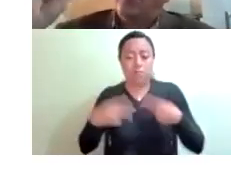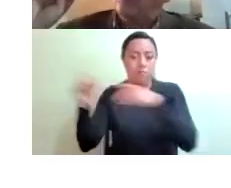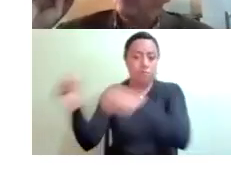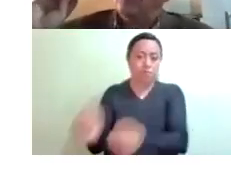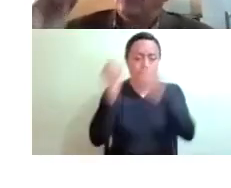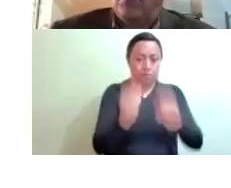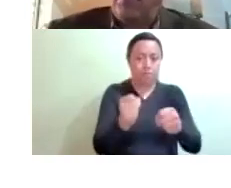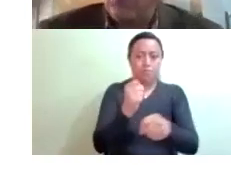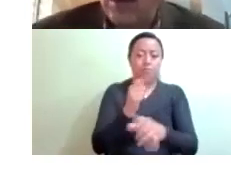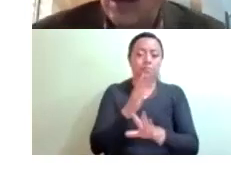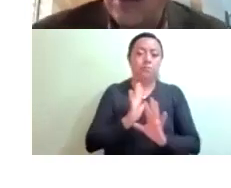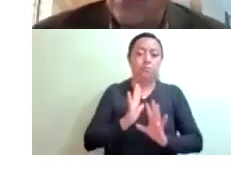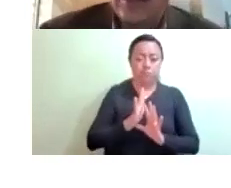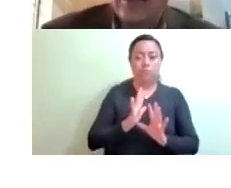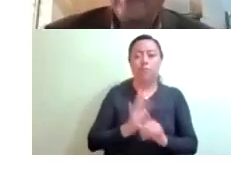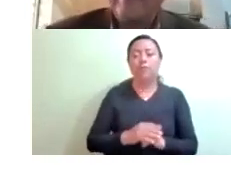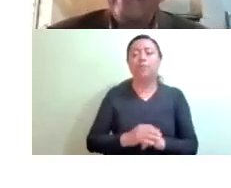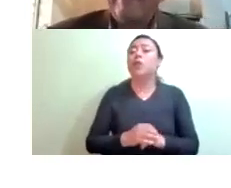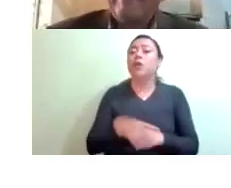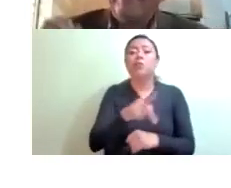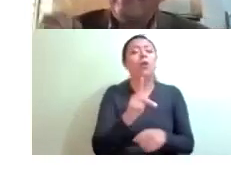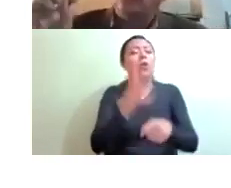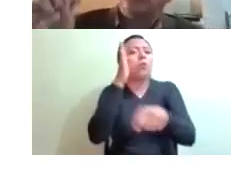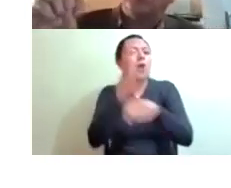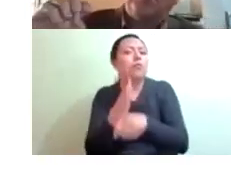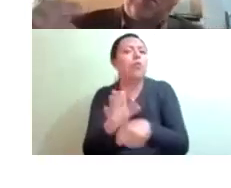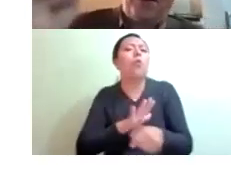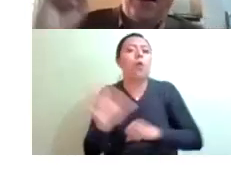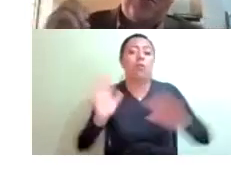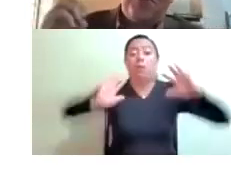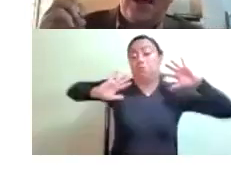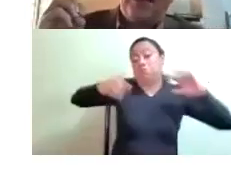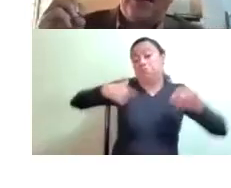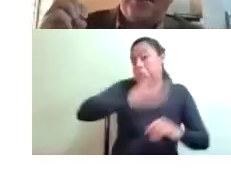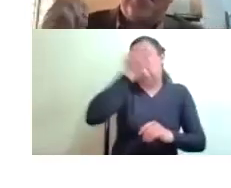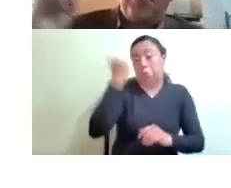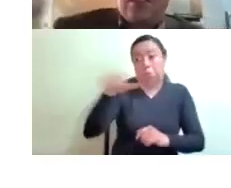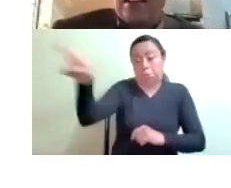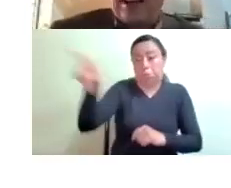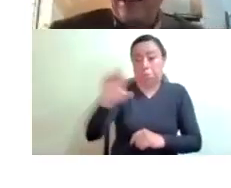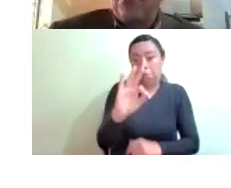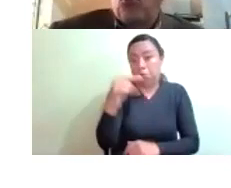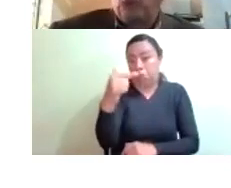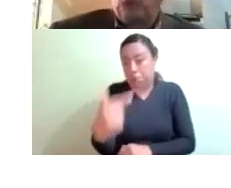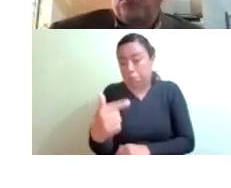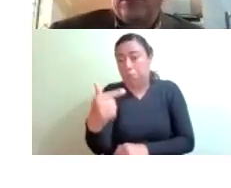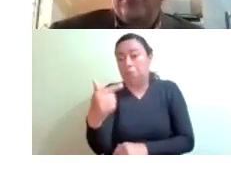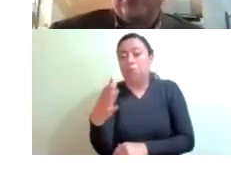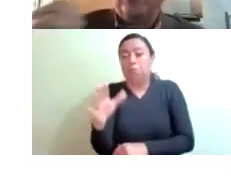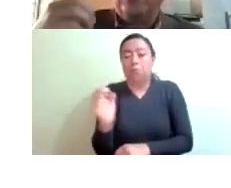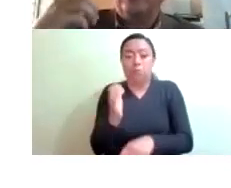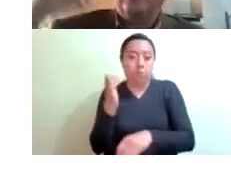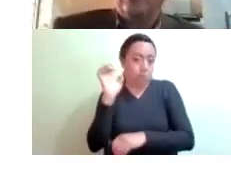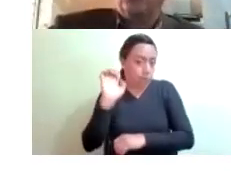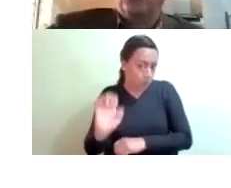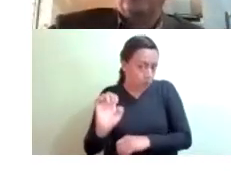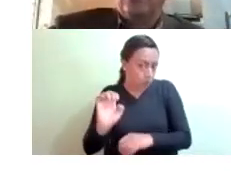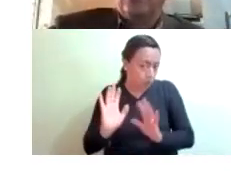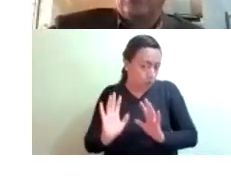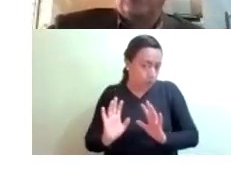sancionada? Ah, no, eso no sé, pregúntale a la fiscalía. Y entonces, para la comunidad, pues la verdad que no es justo que digan